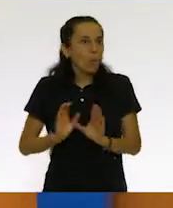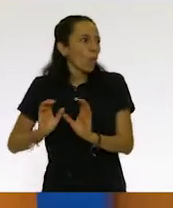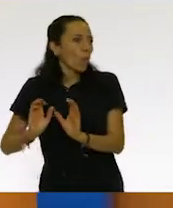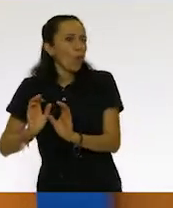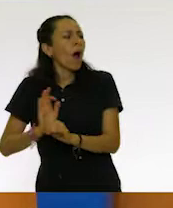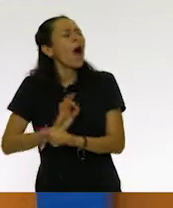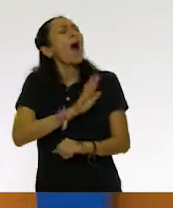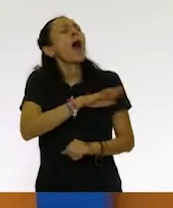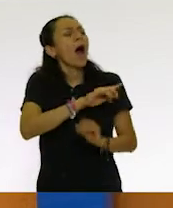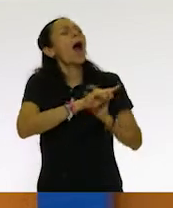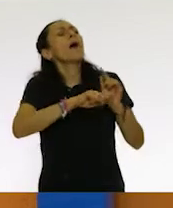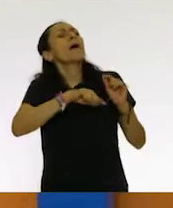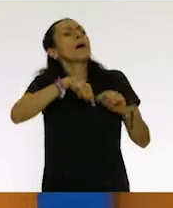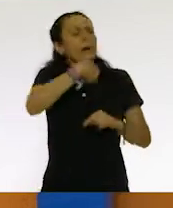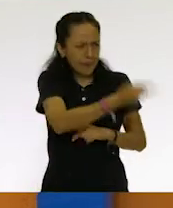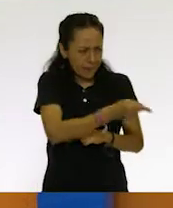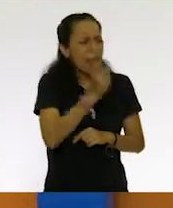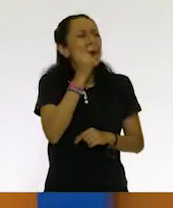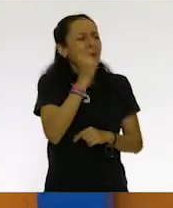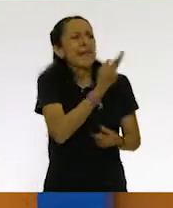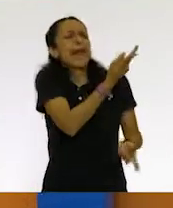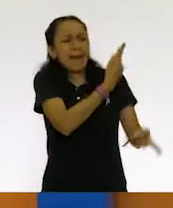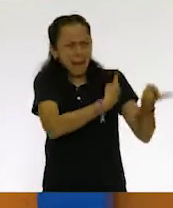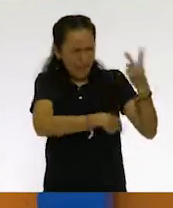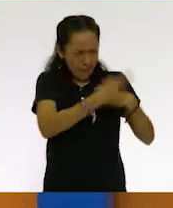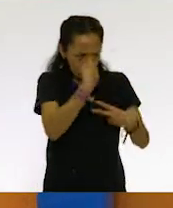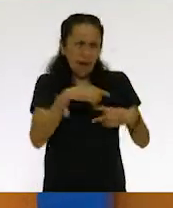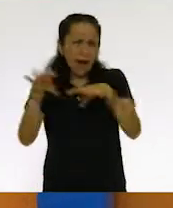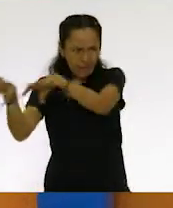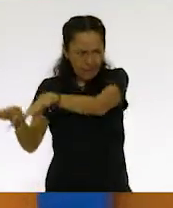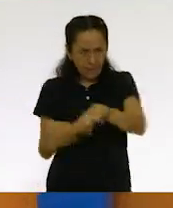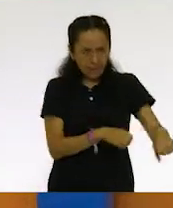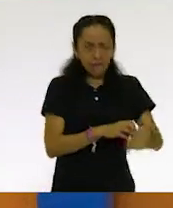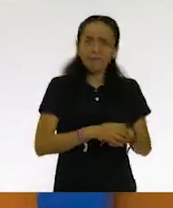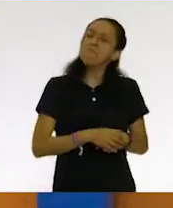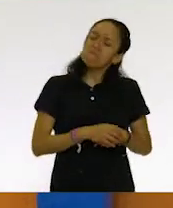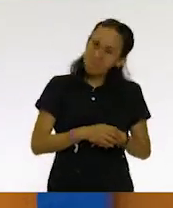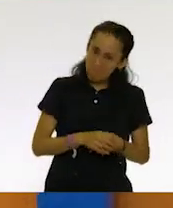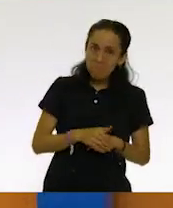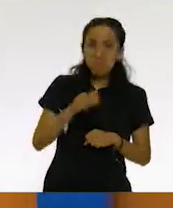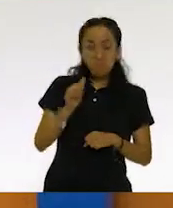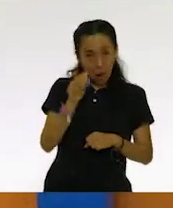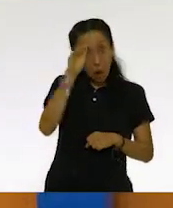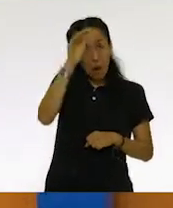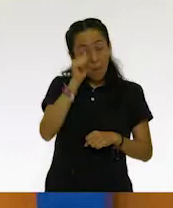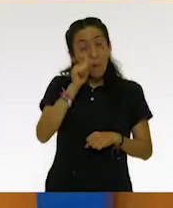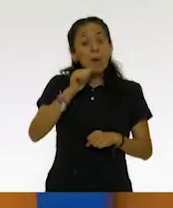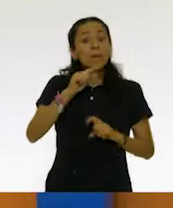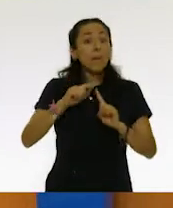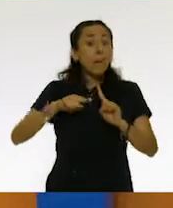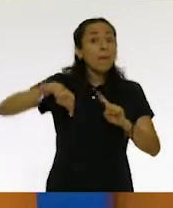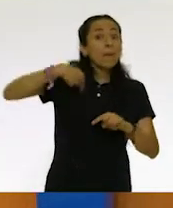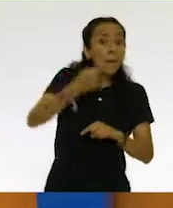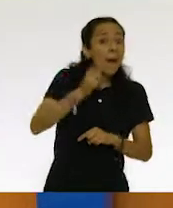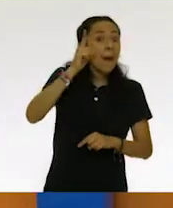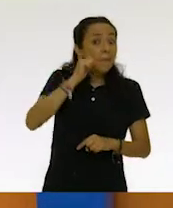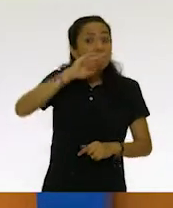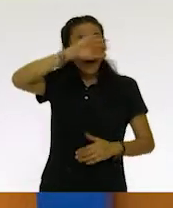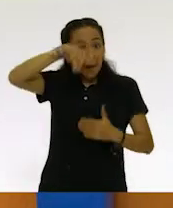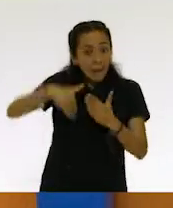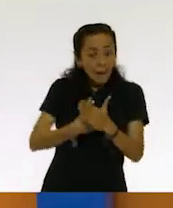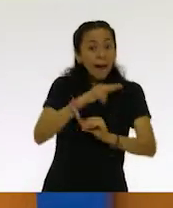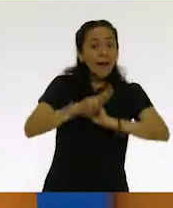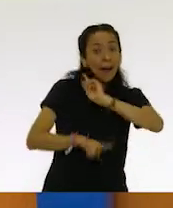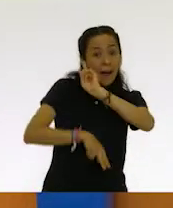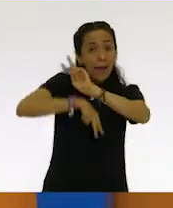ellas. Cuando Gong Gong va al otro día por las ovejas, Dam Dam le dice que no tiene su